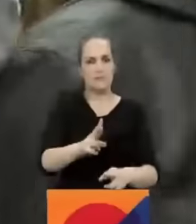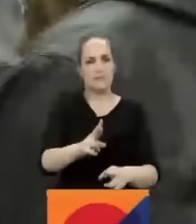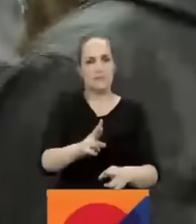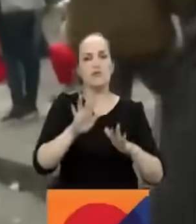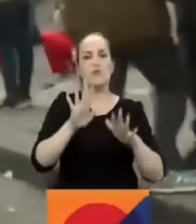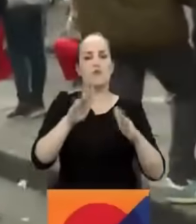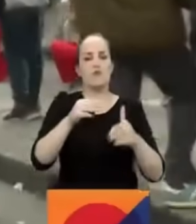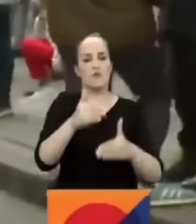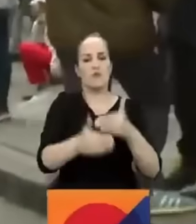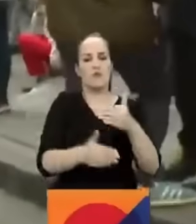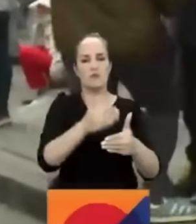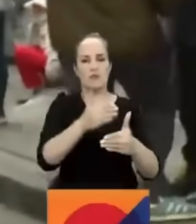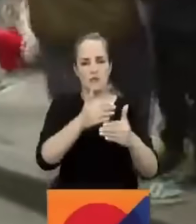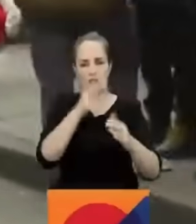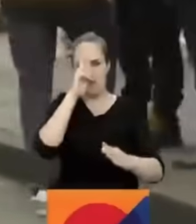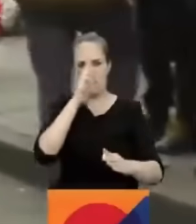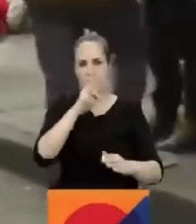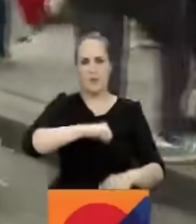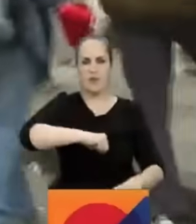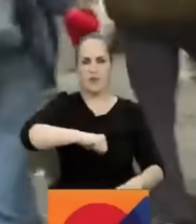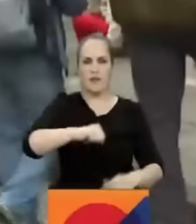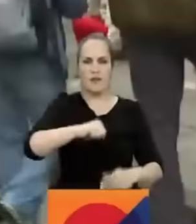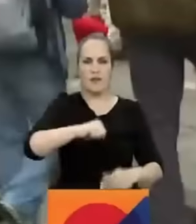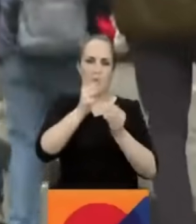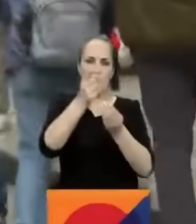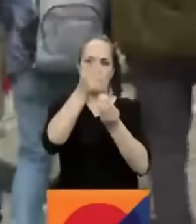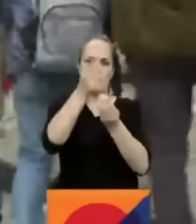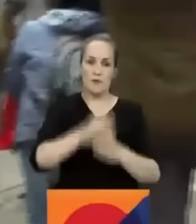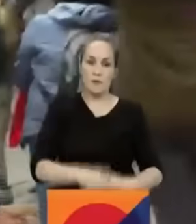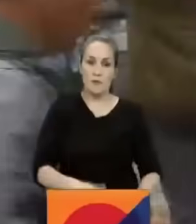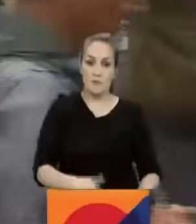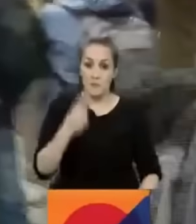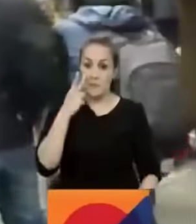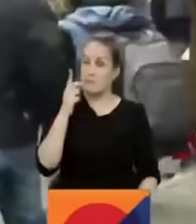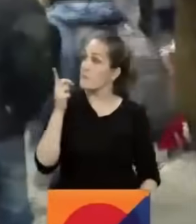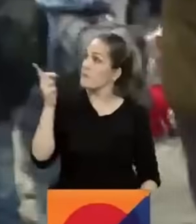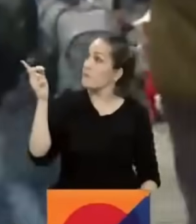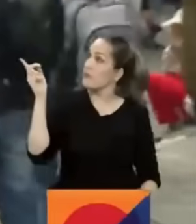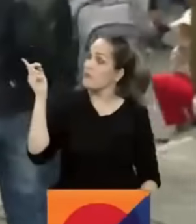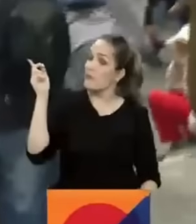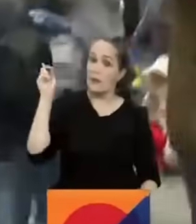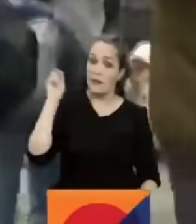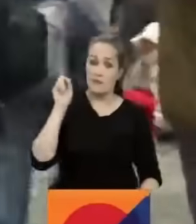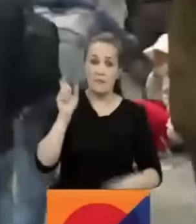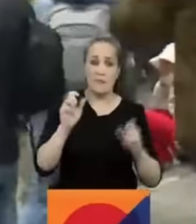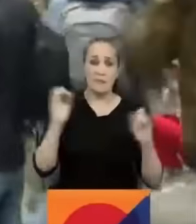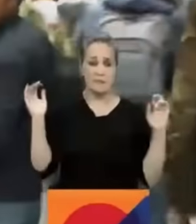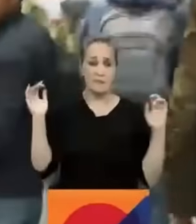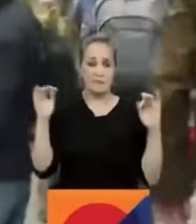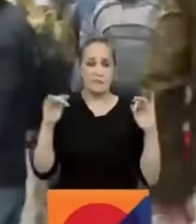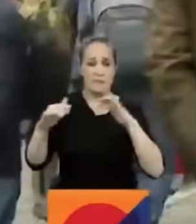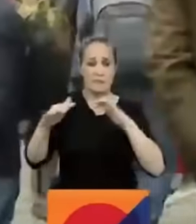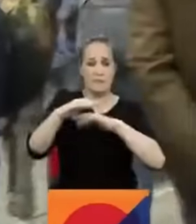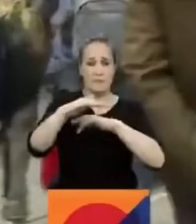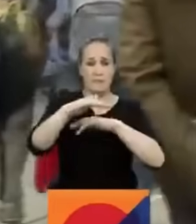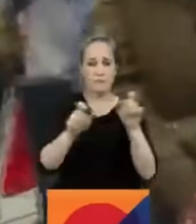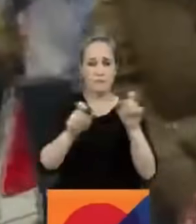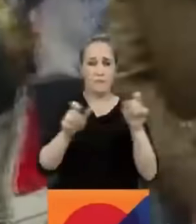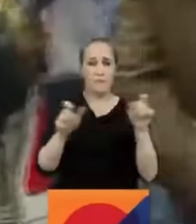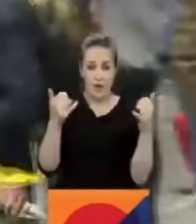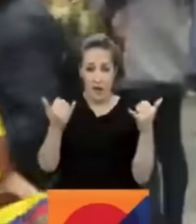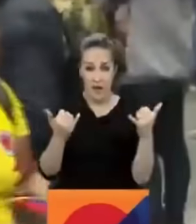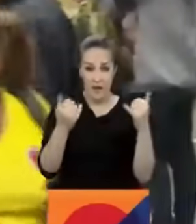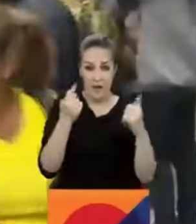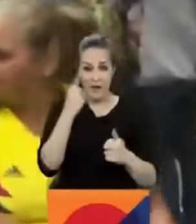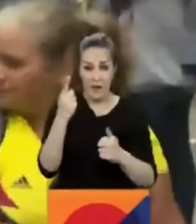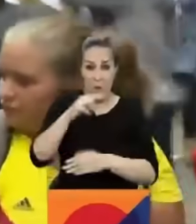de el respeto a los derechos políticos. Eso es lo que estamos observando y se acercan muchas personas que todavía a estas horas